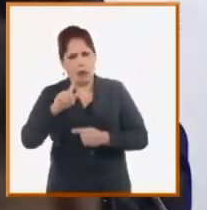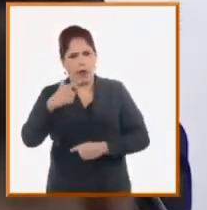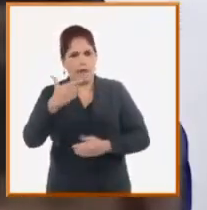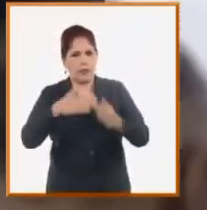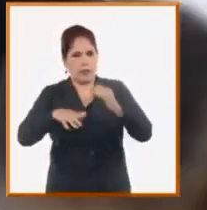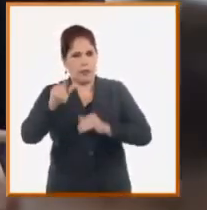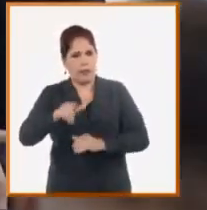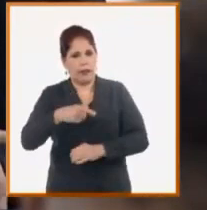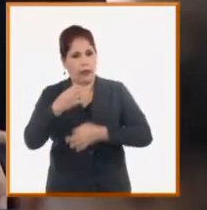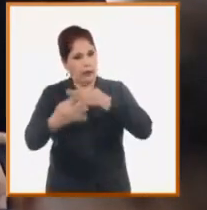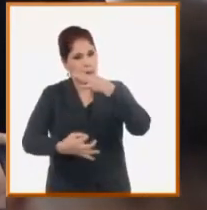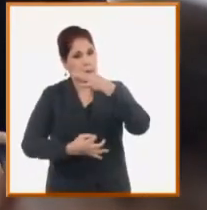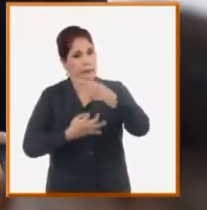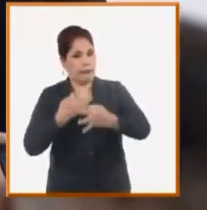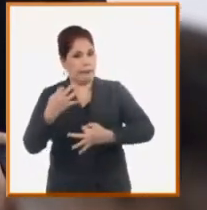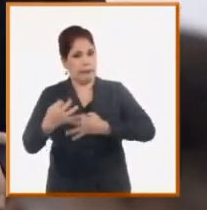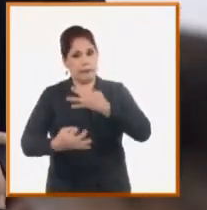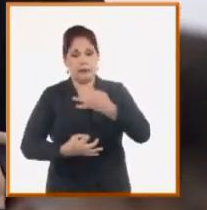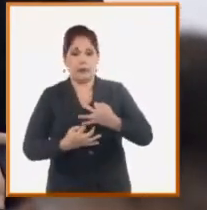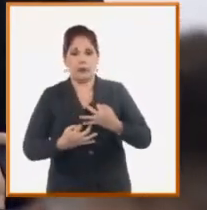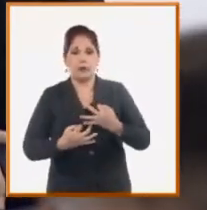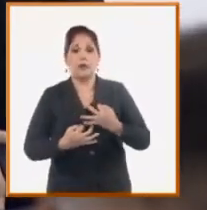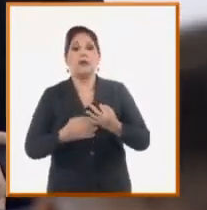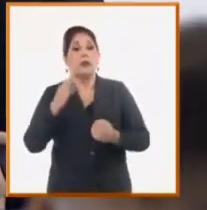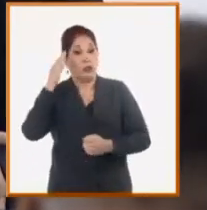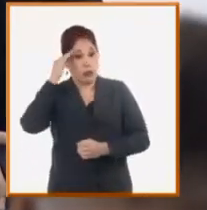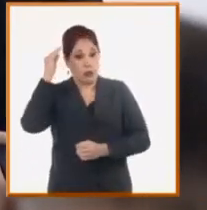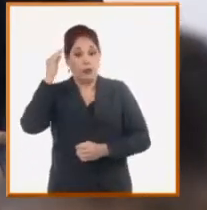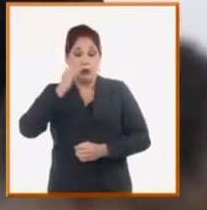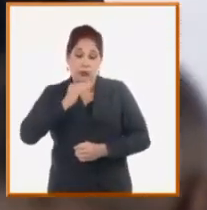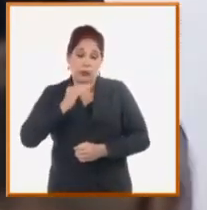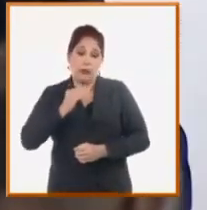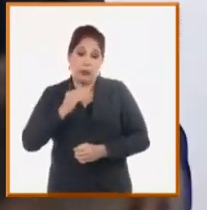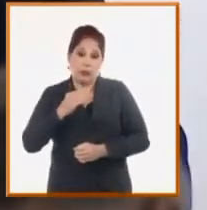viceministra. Distorsiones que yo también tengo que decir